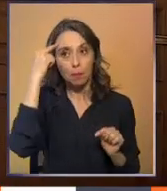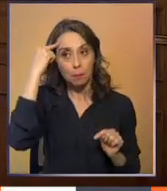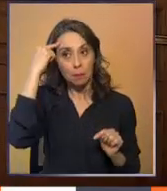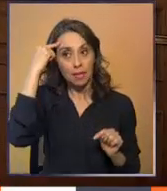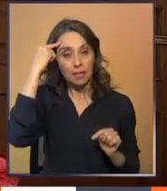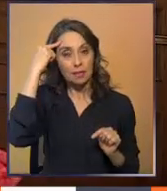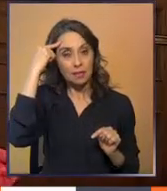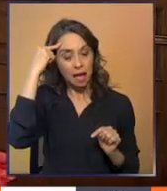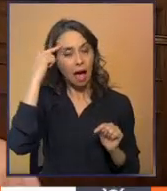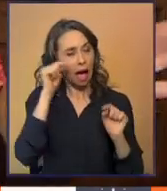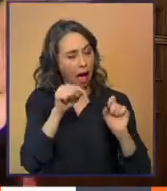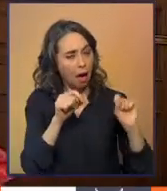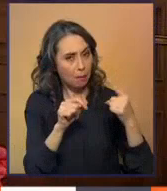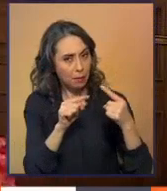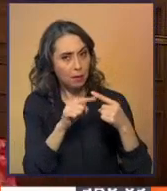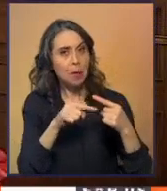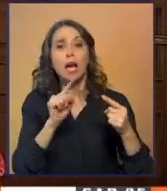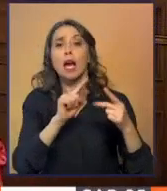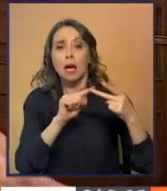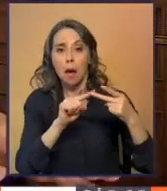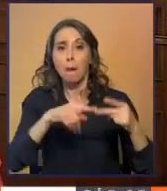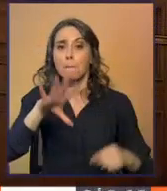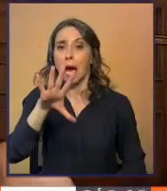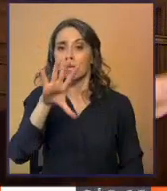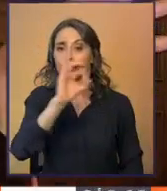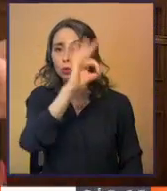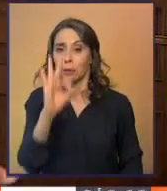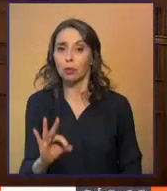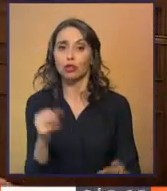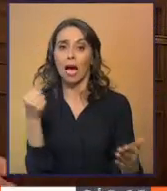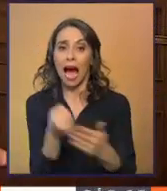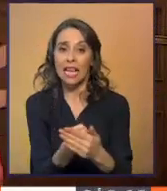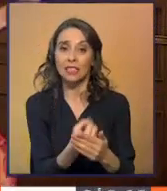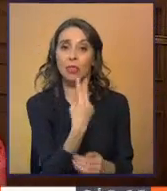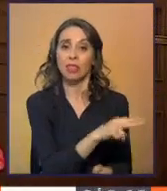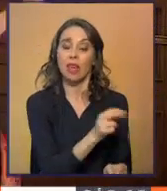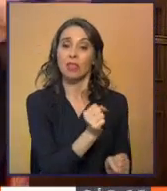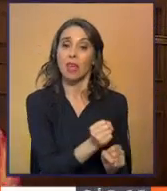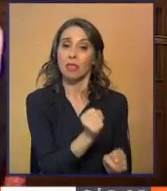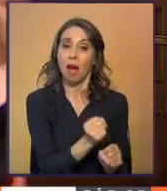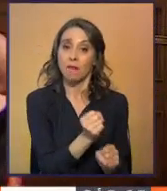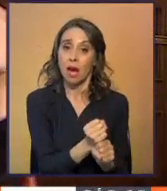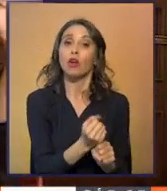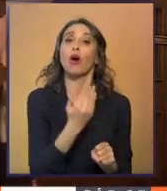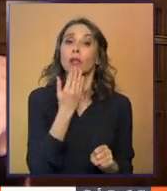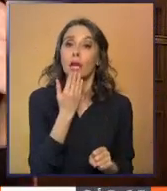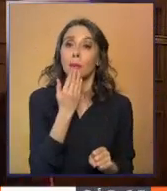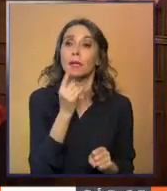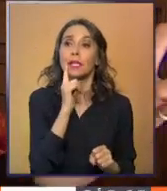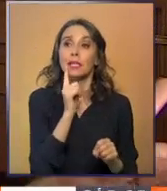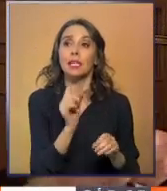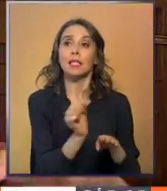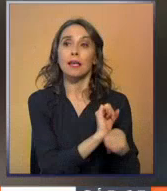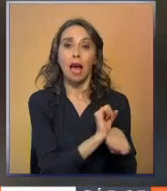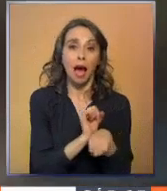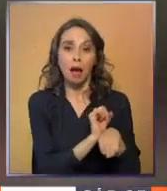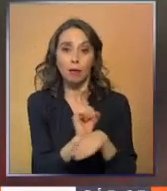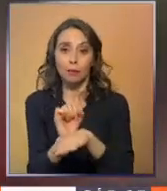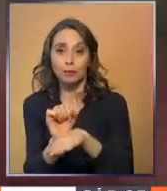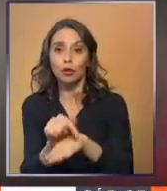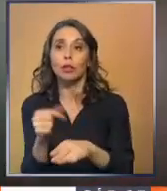una primera aproximación, sino que más del 50% de los accidentes del trabajo también tienen vehículos en movimiento